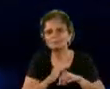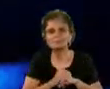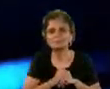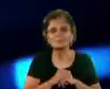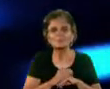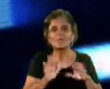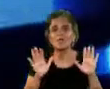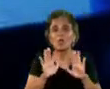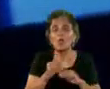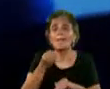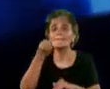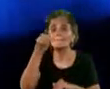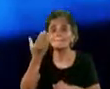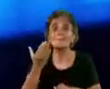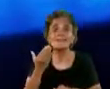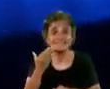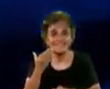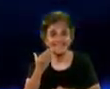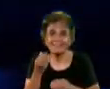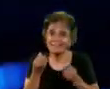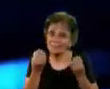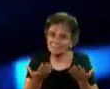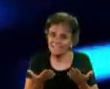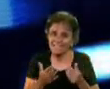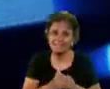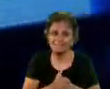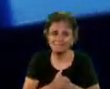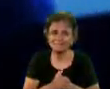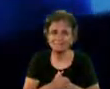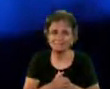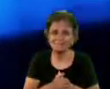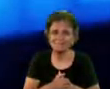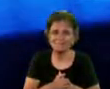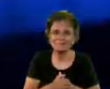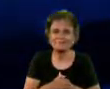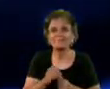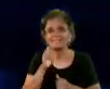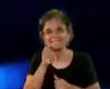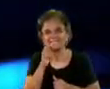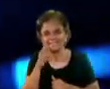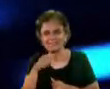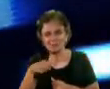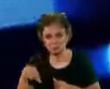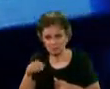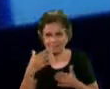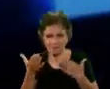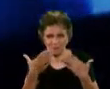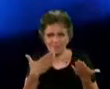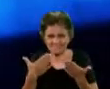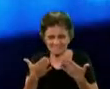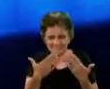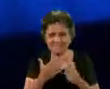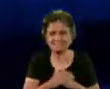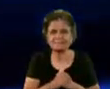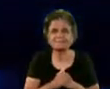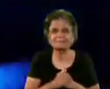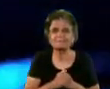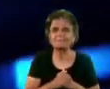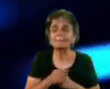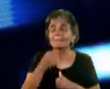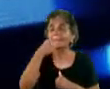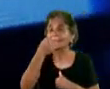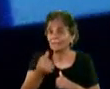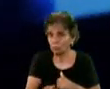Buenas tardes. Hola, buenas tardes, Diego. Un gusto estar con ustedes. Bueno, igualmente. Y la pregunta es,